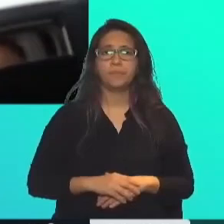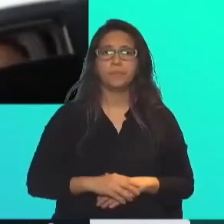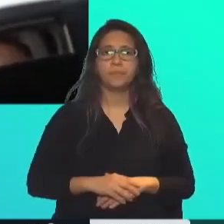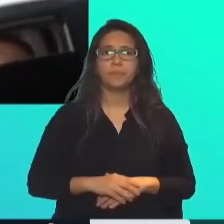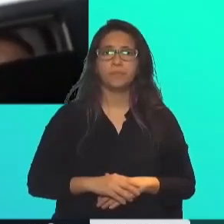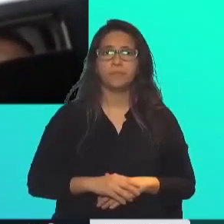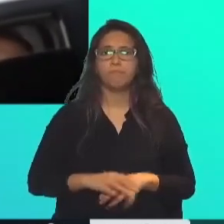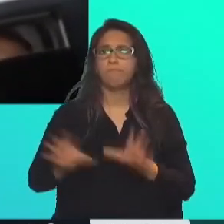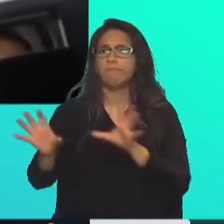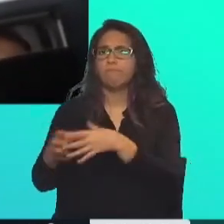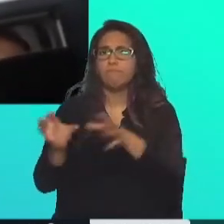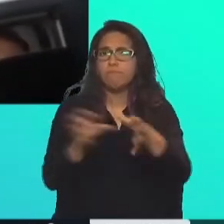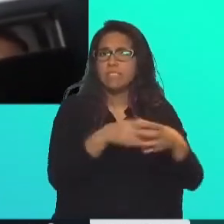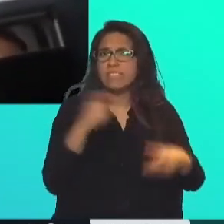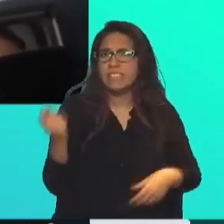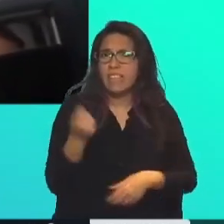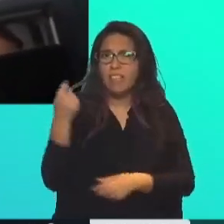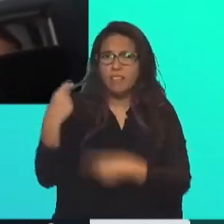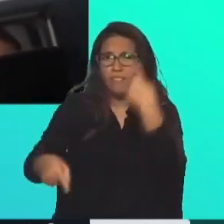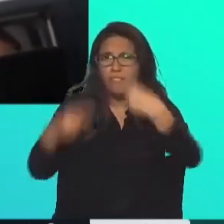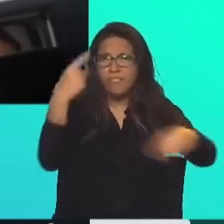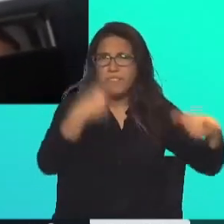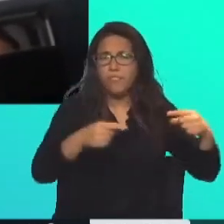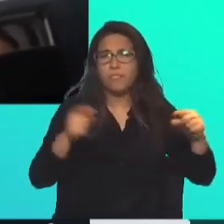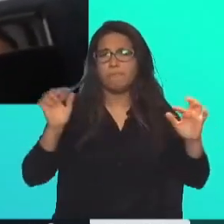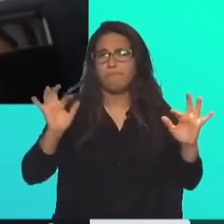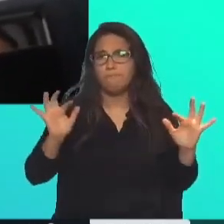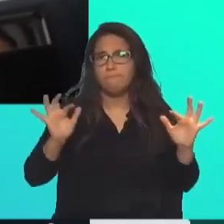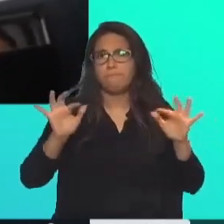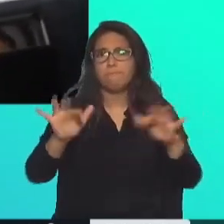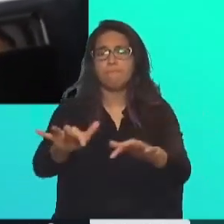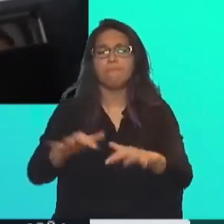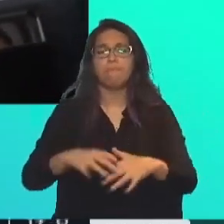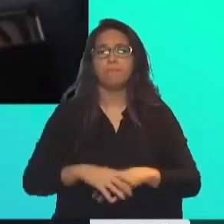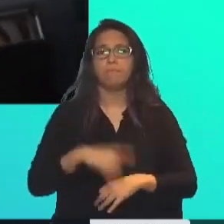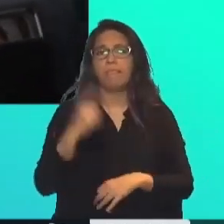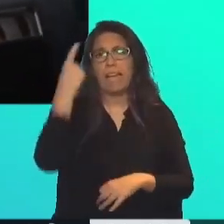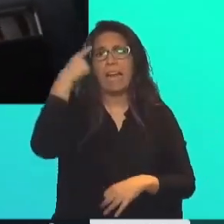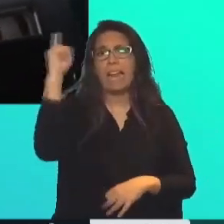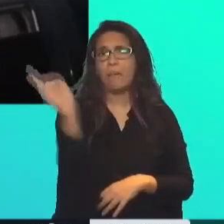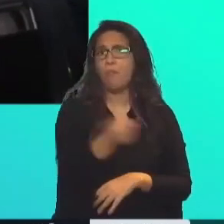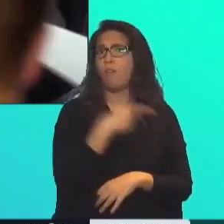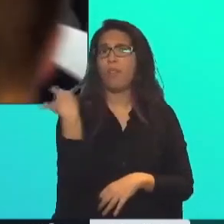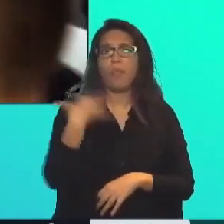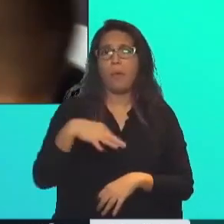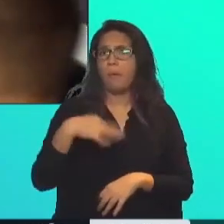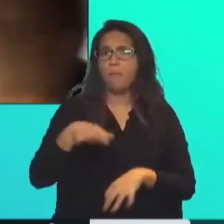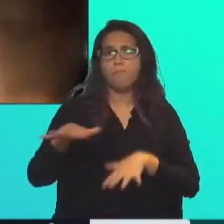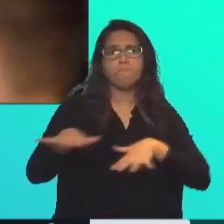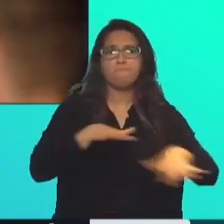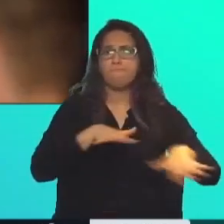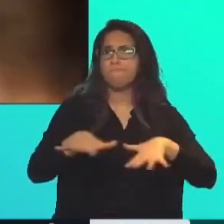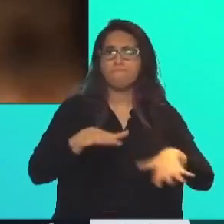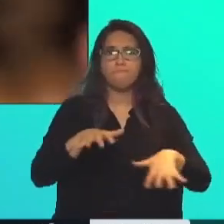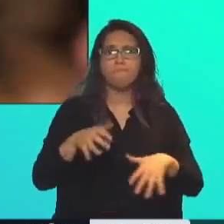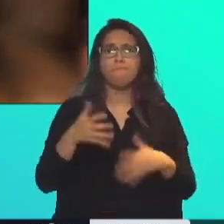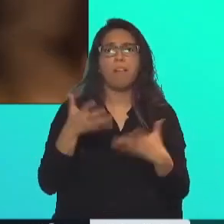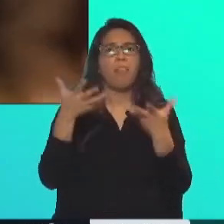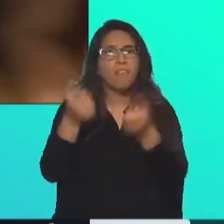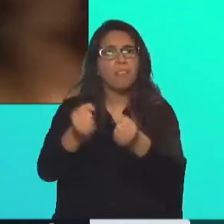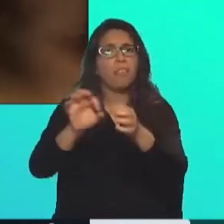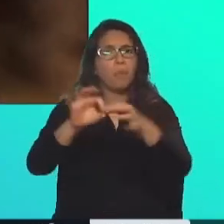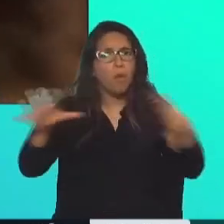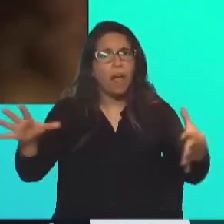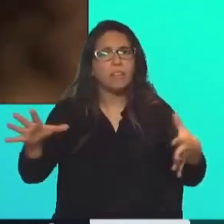de organizaciones sindicales. Creemos que tenemos que movilizarnos en defensa de la democracia,